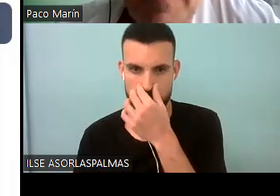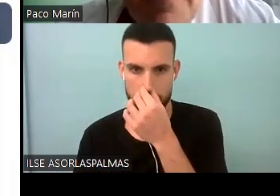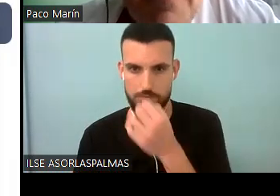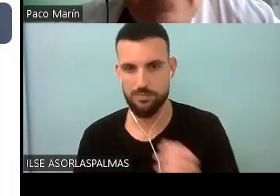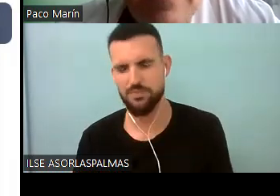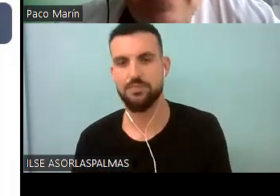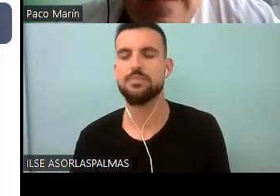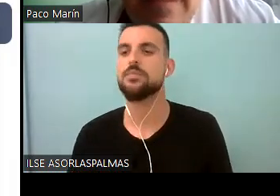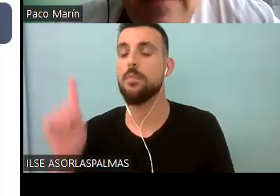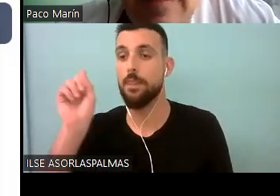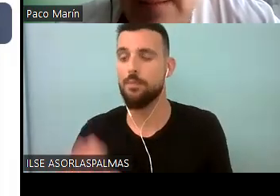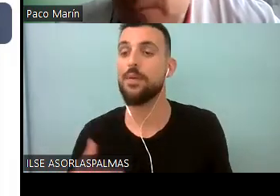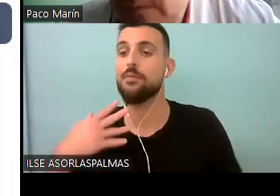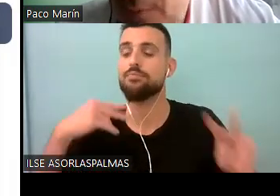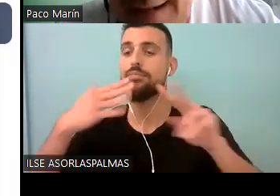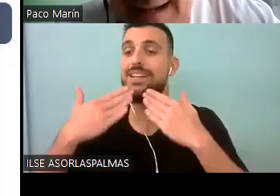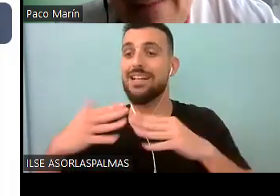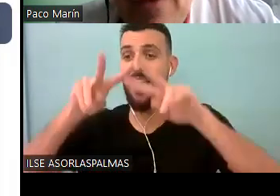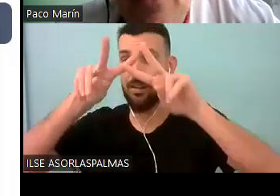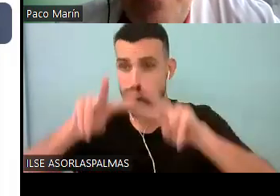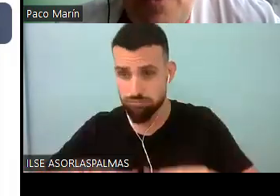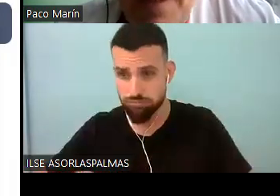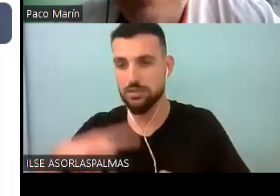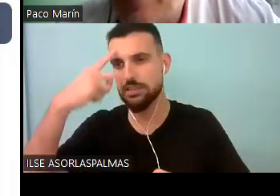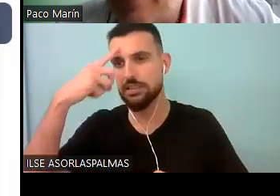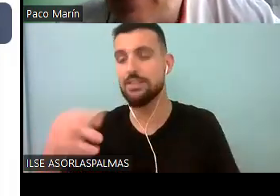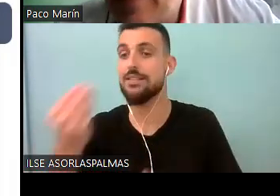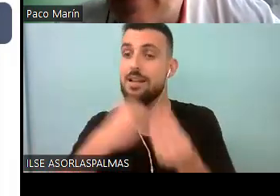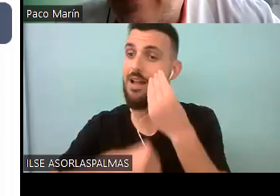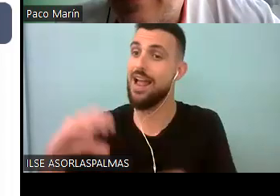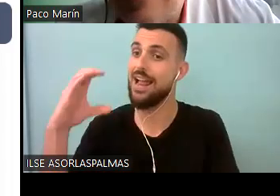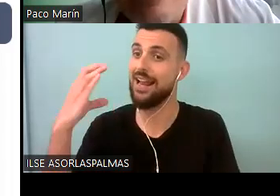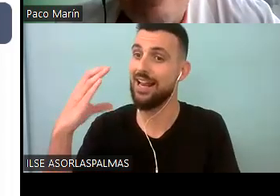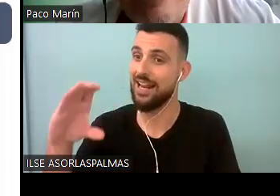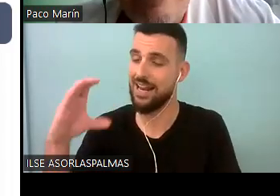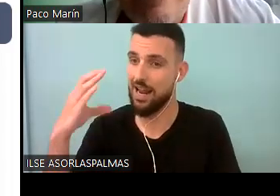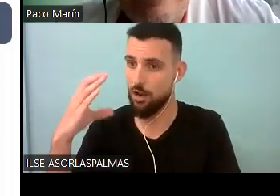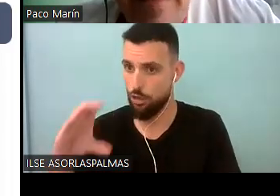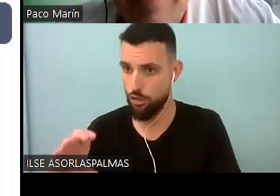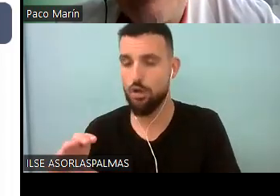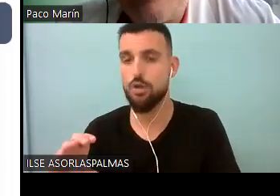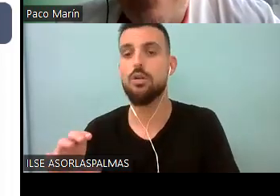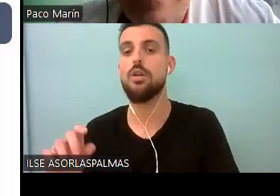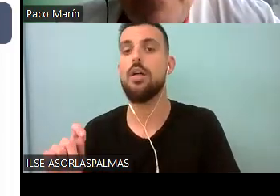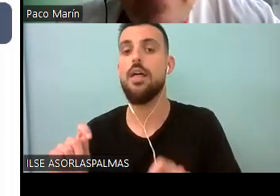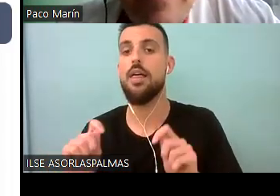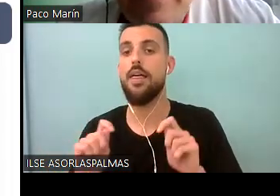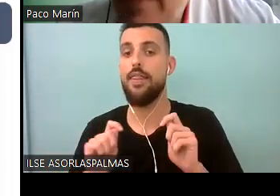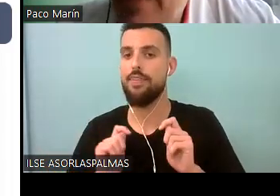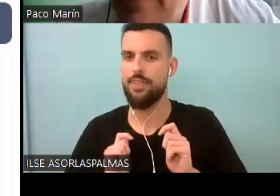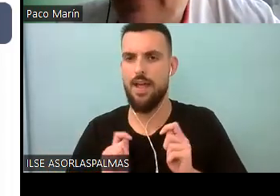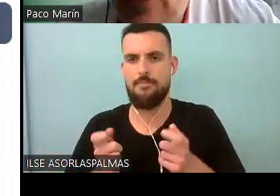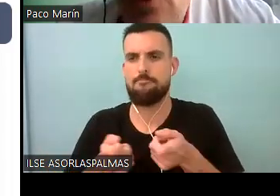Se sabe también que tomar calcio aumenta la cantidad de este a